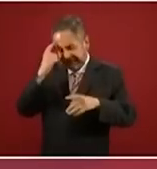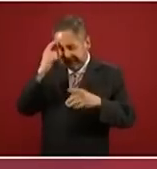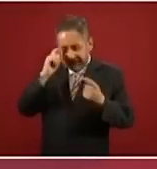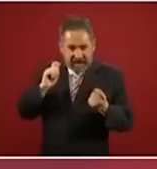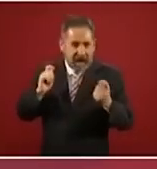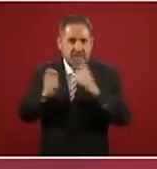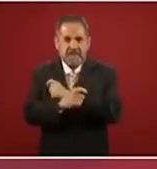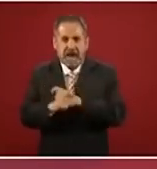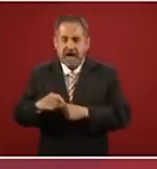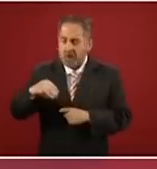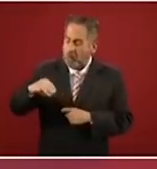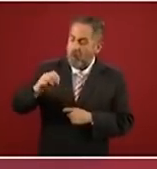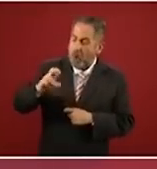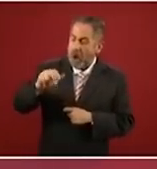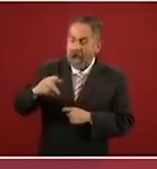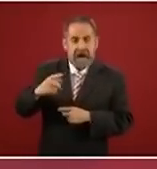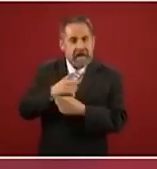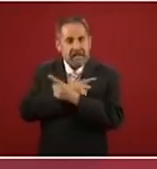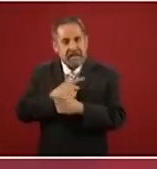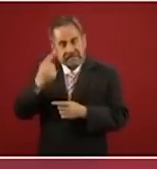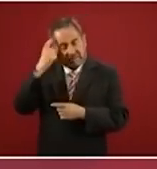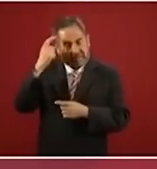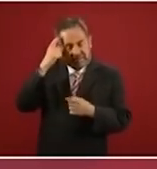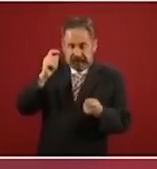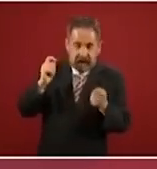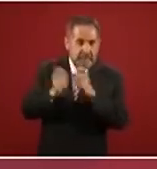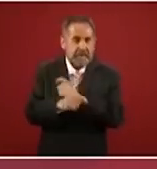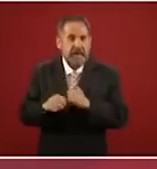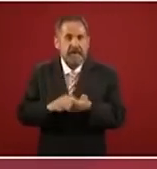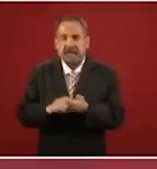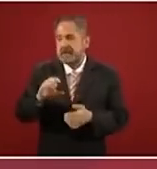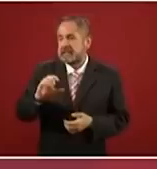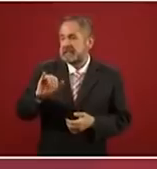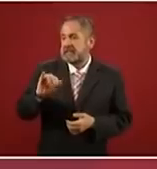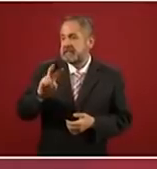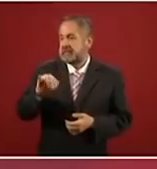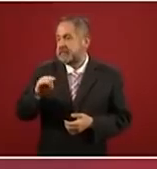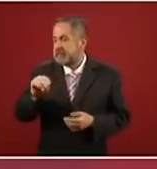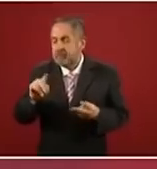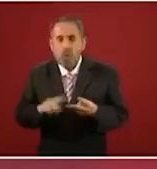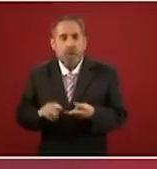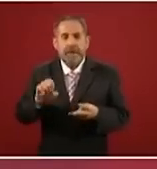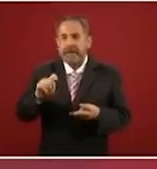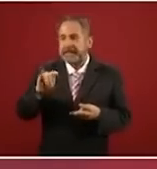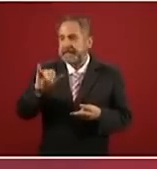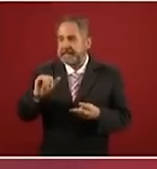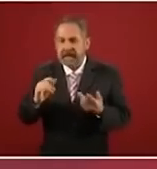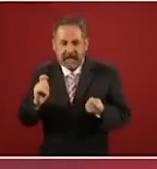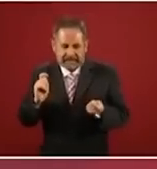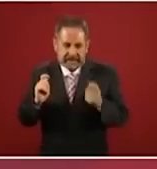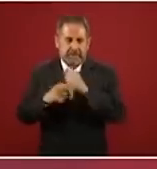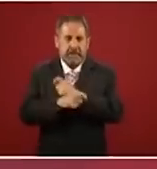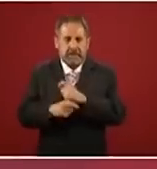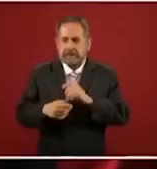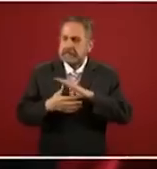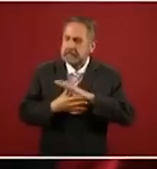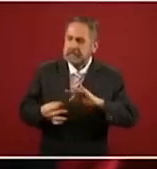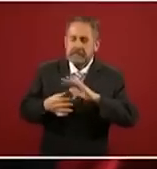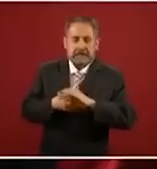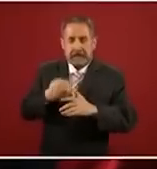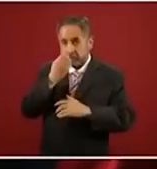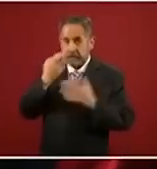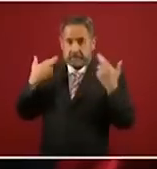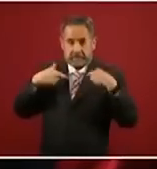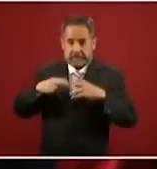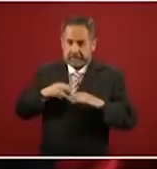moral social el fondo es un cambio en el civismo en la ética social sembrándola desde la escuela